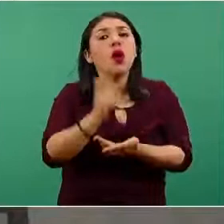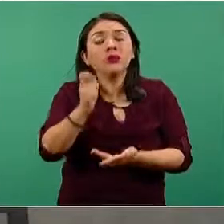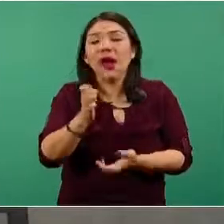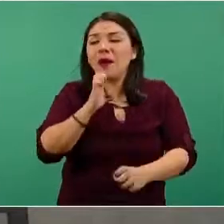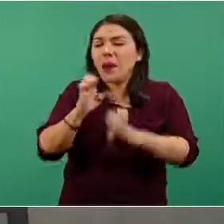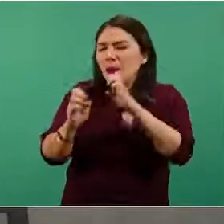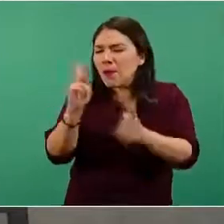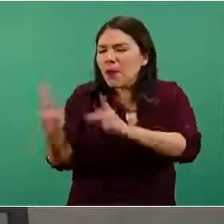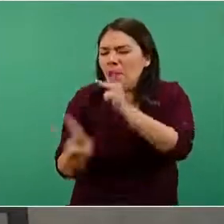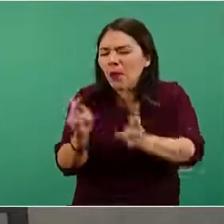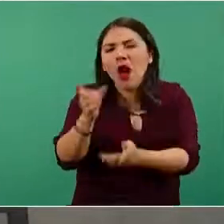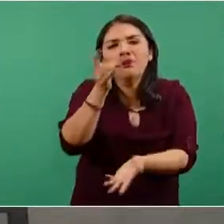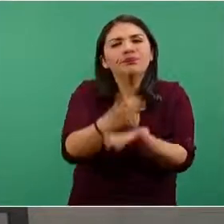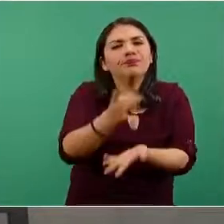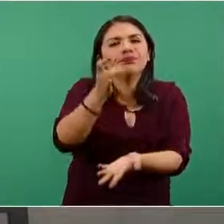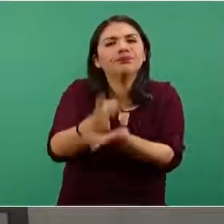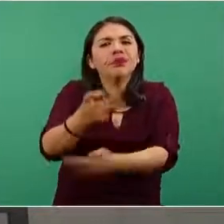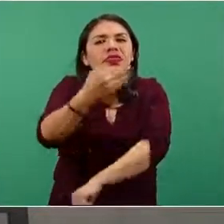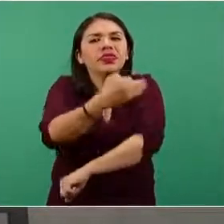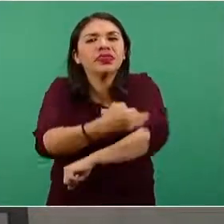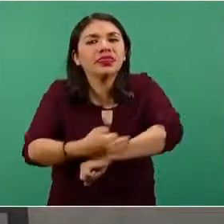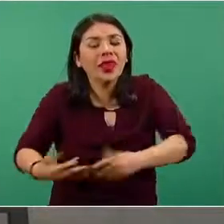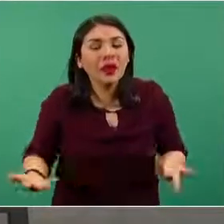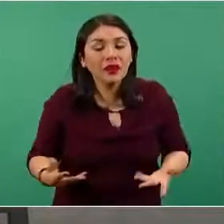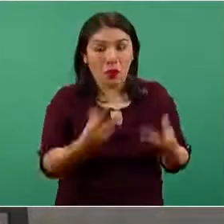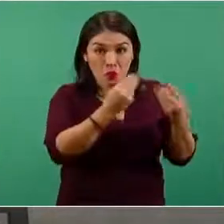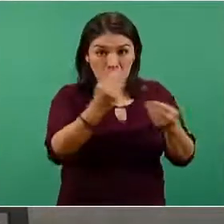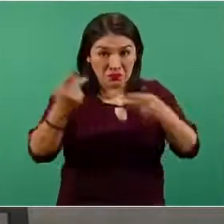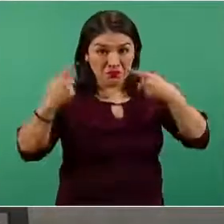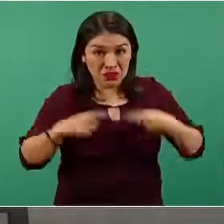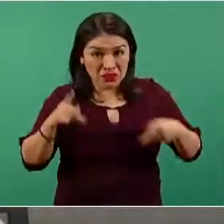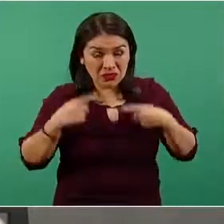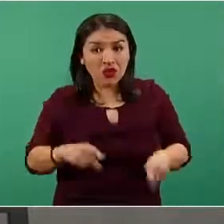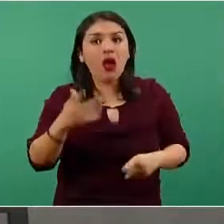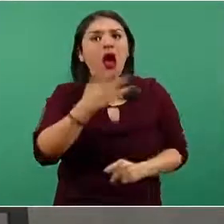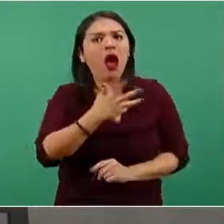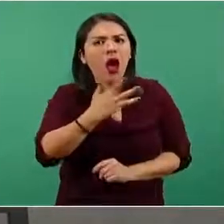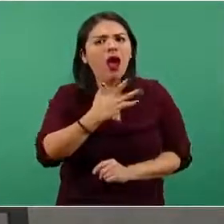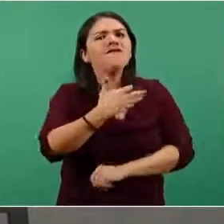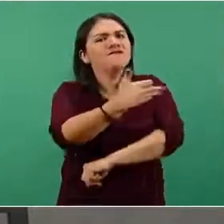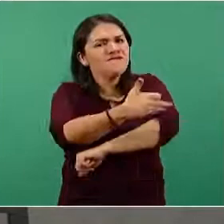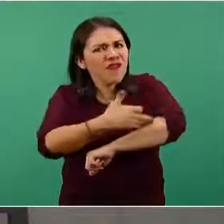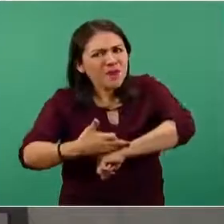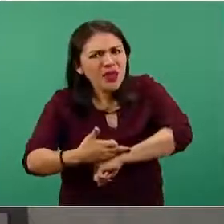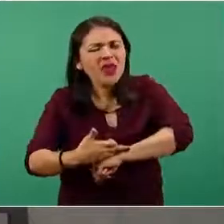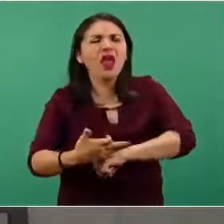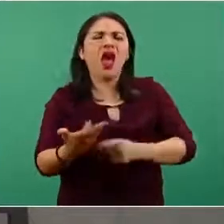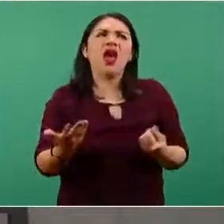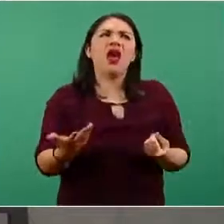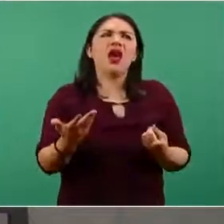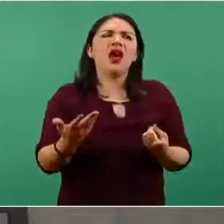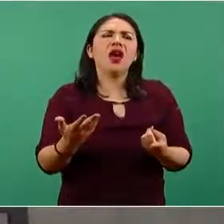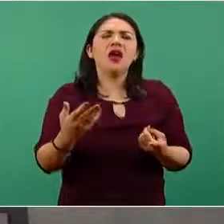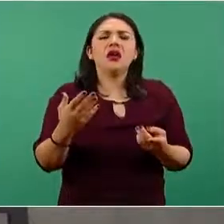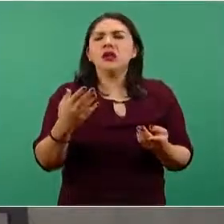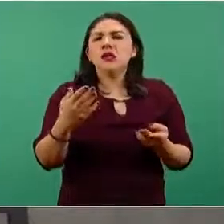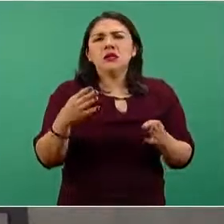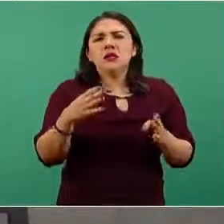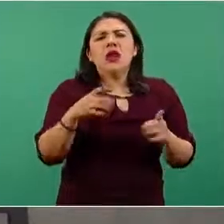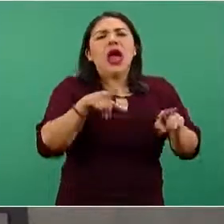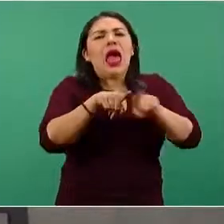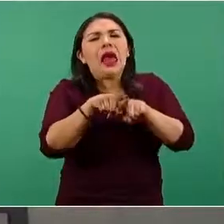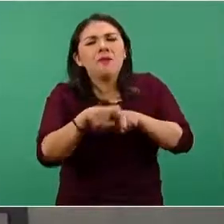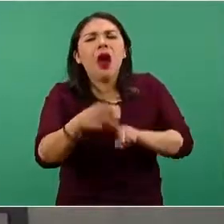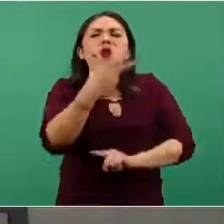encuesta, precisamente. Entonces, hay personas que pudieran tener familia en primer grado,